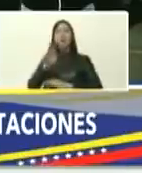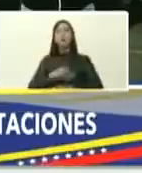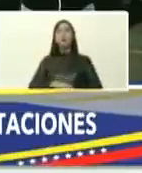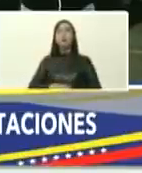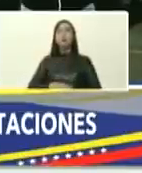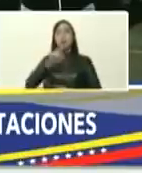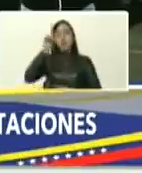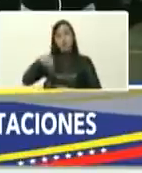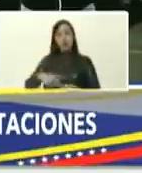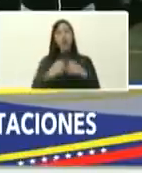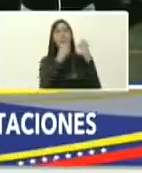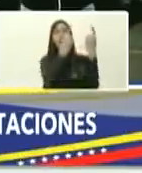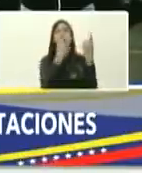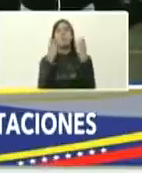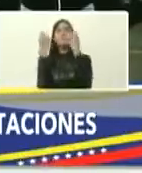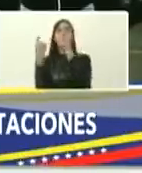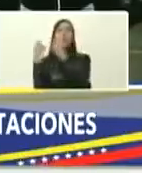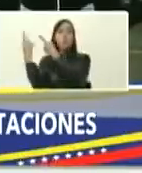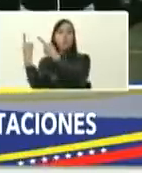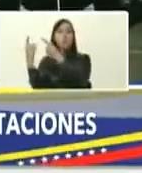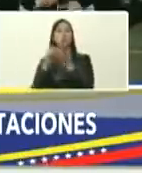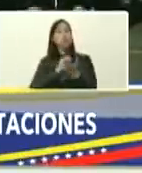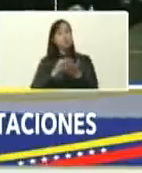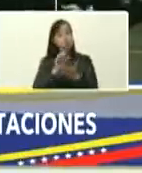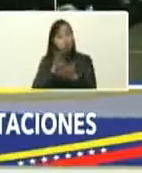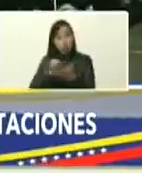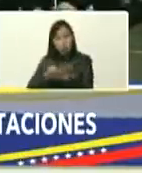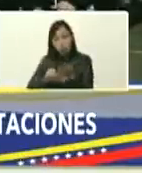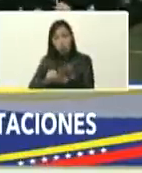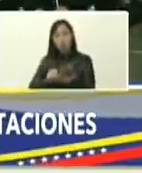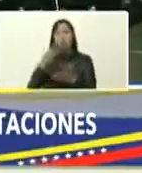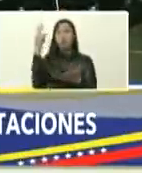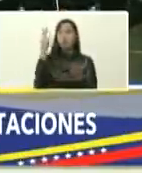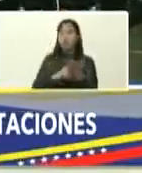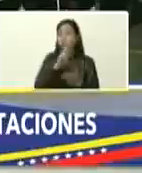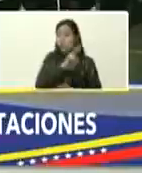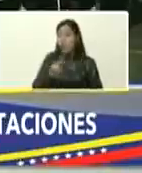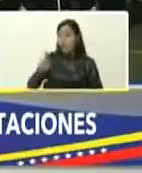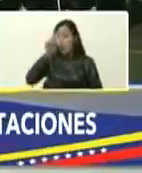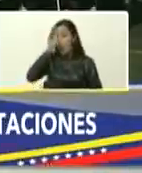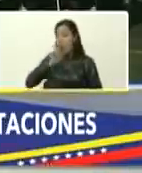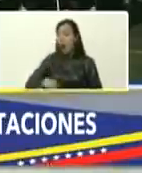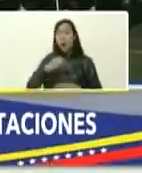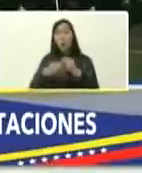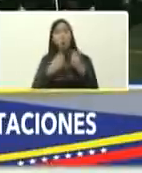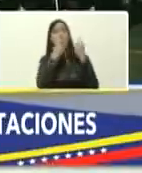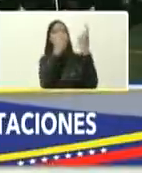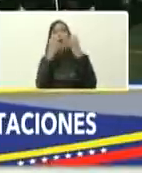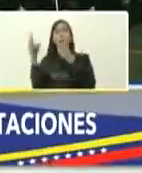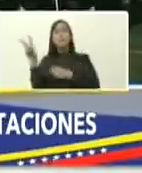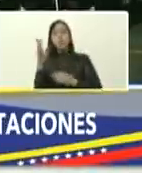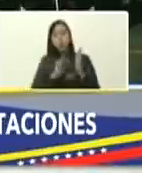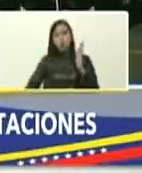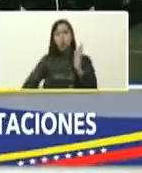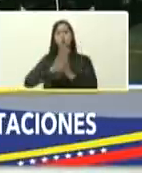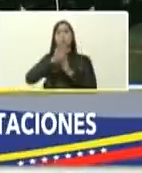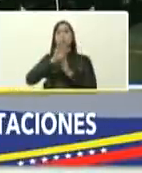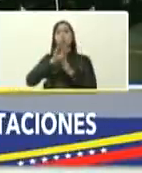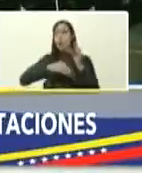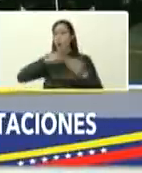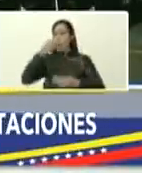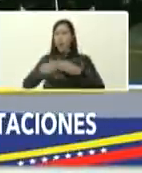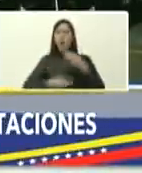la exportación. Tomen nota, 2024, Venezuela potencia exportadora. Venezuela genera